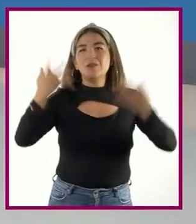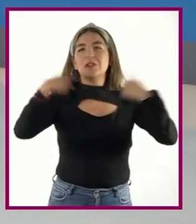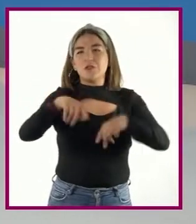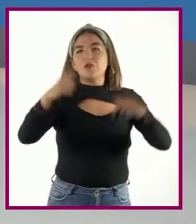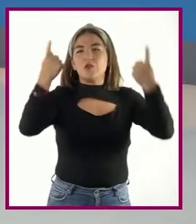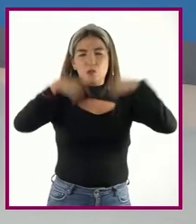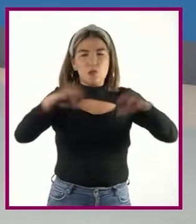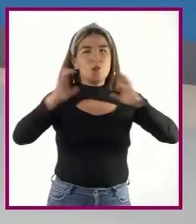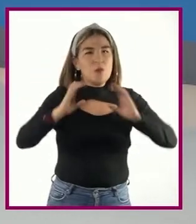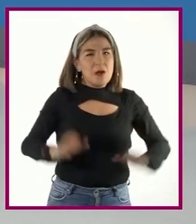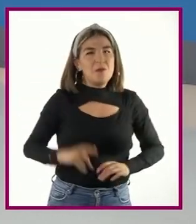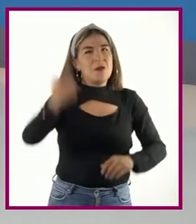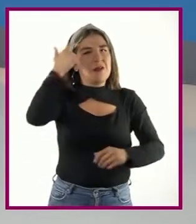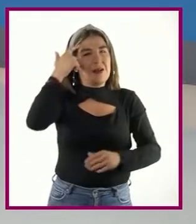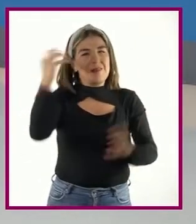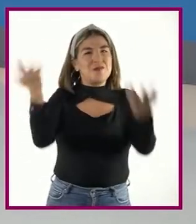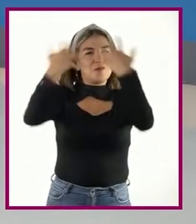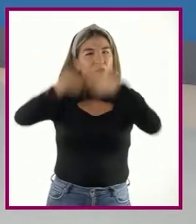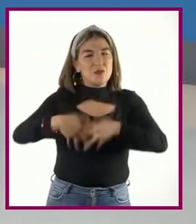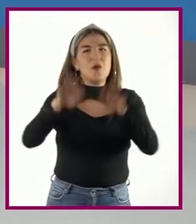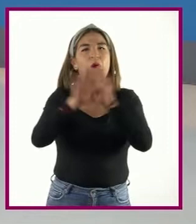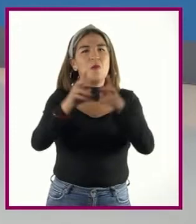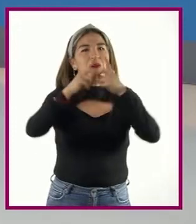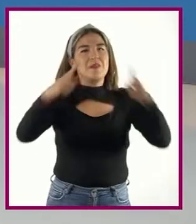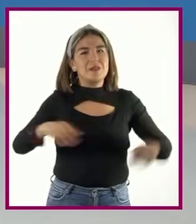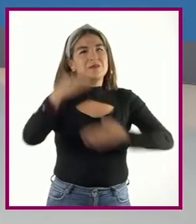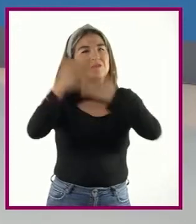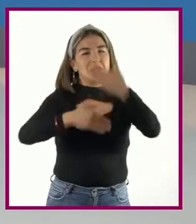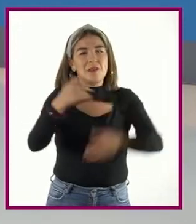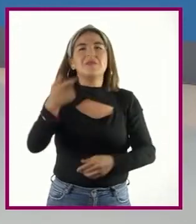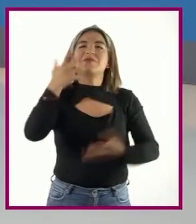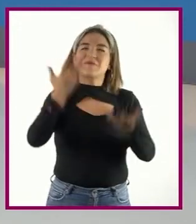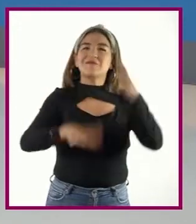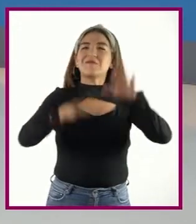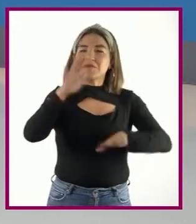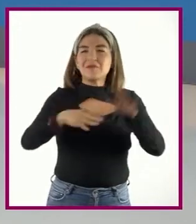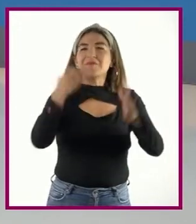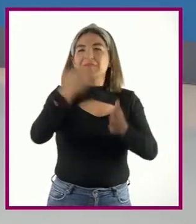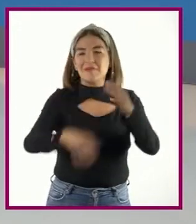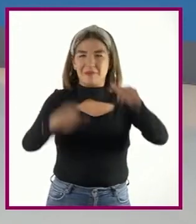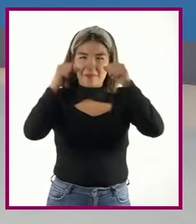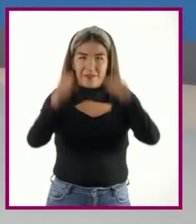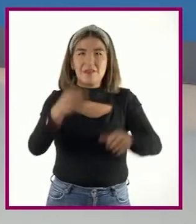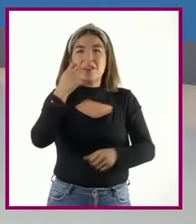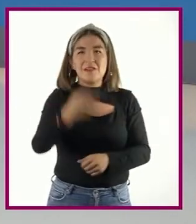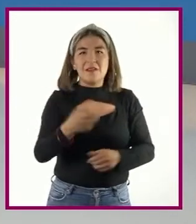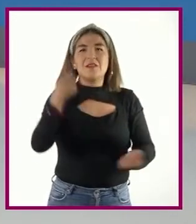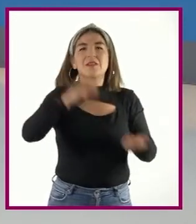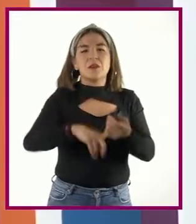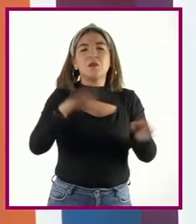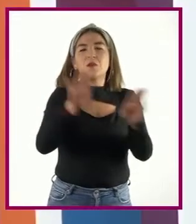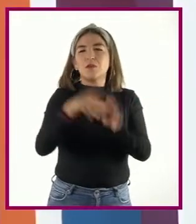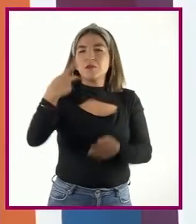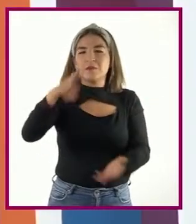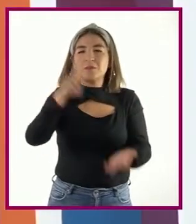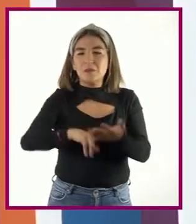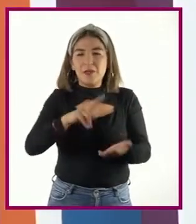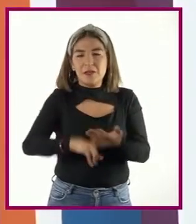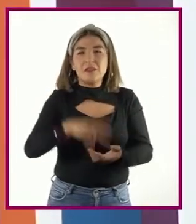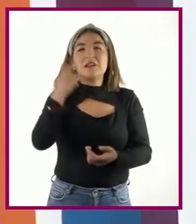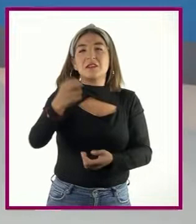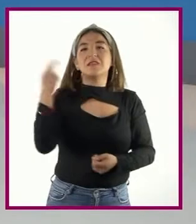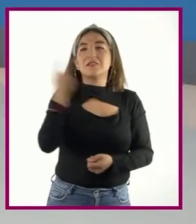sus capacidades y solo en pocas ocasiones cuentan con toda la autonomía para valerse por sí mismos y mismas, cubrir